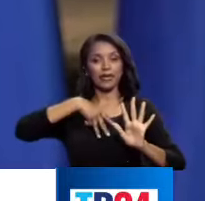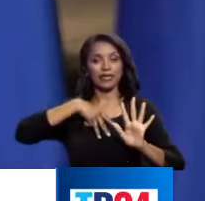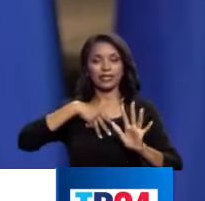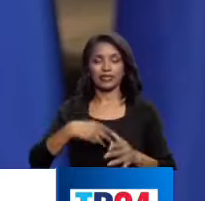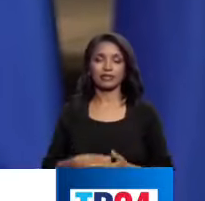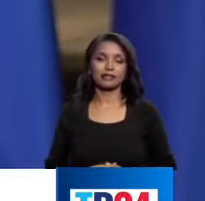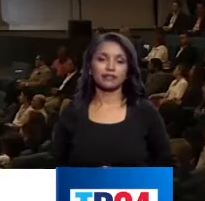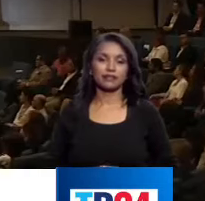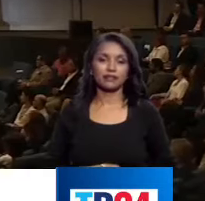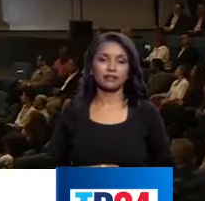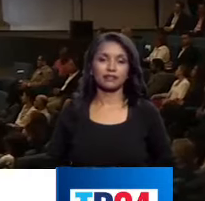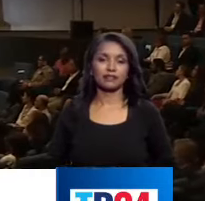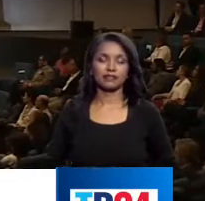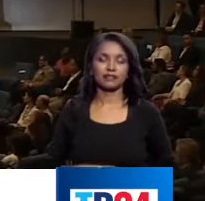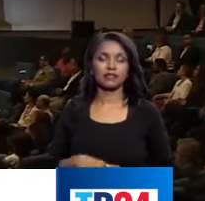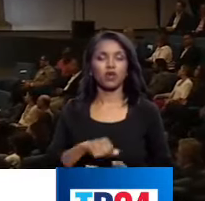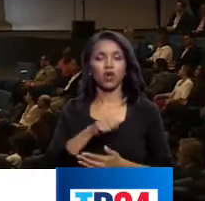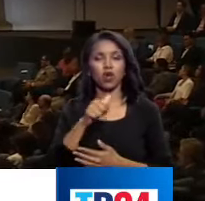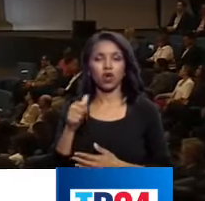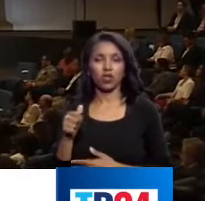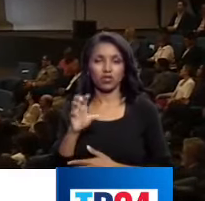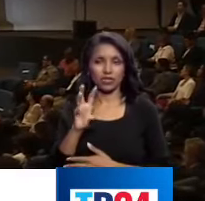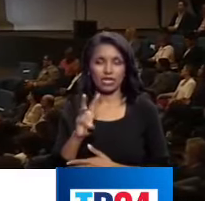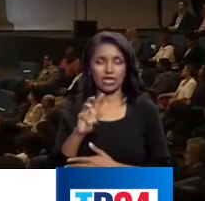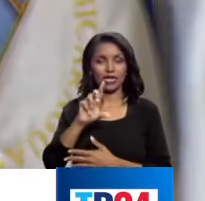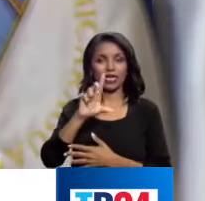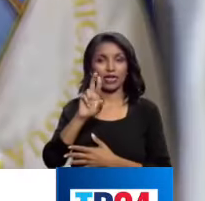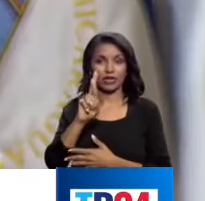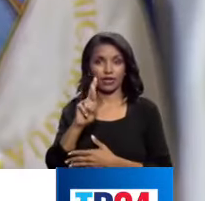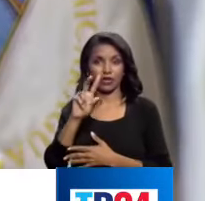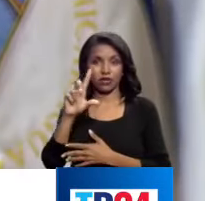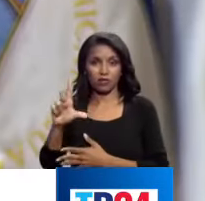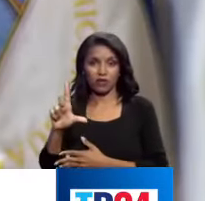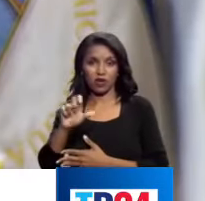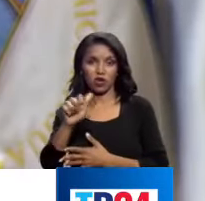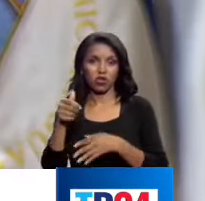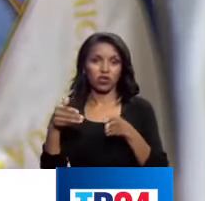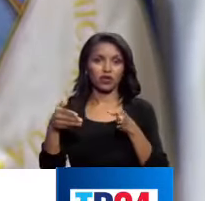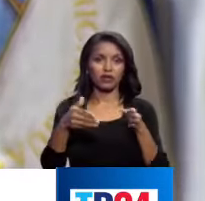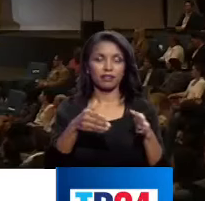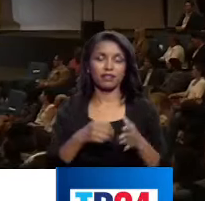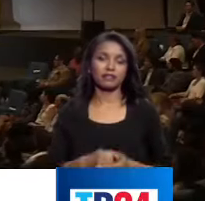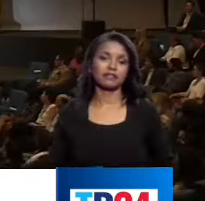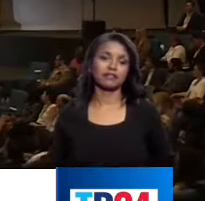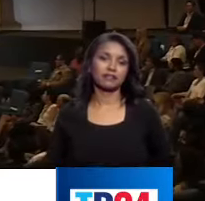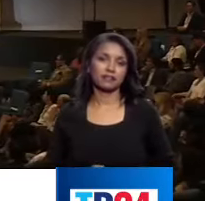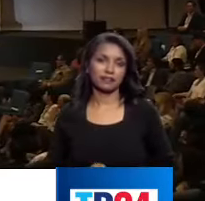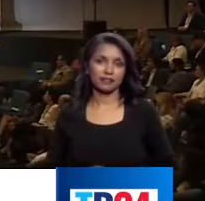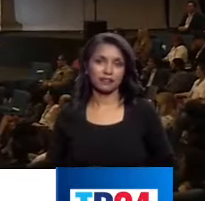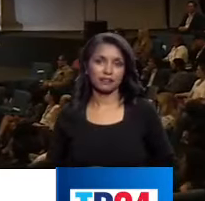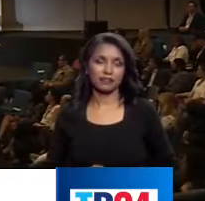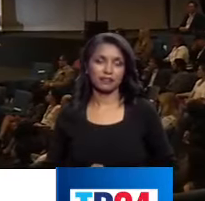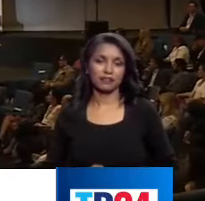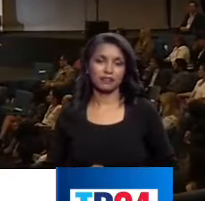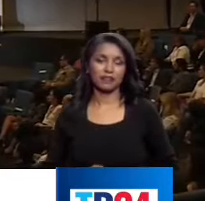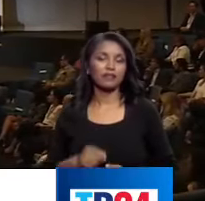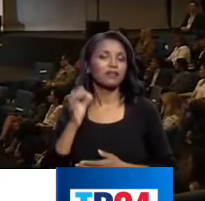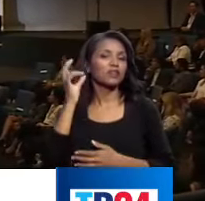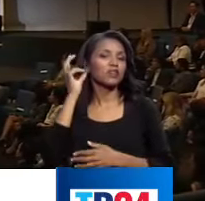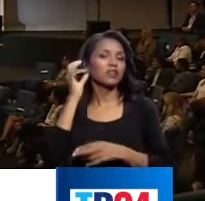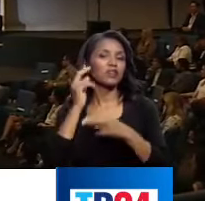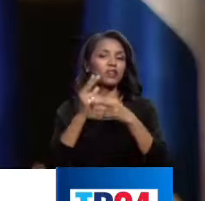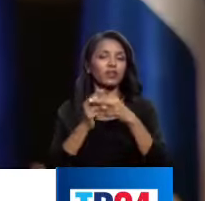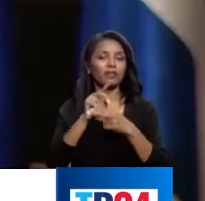Popular. Señor Ricardo Lombana, por el Movimiento Otro Camino. Señora